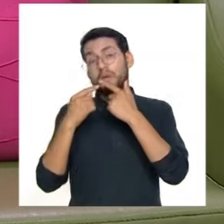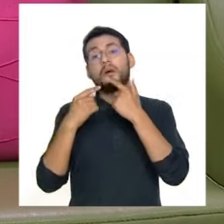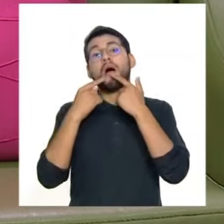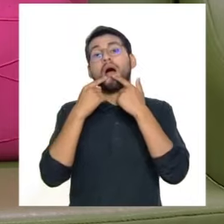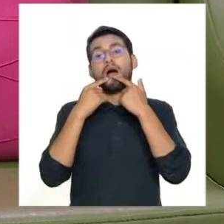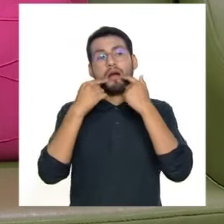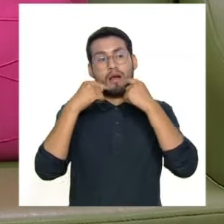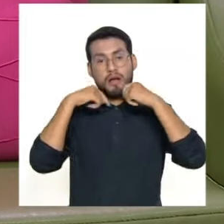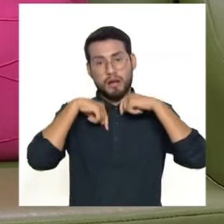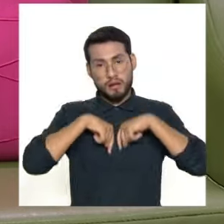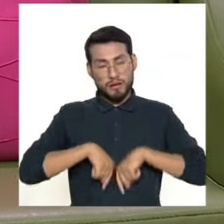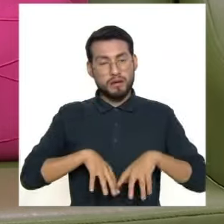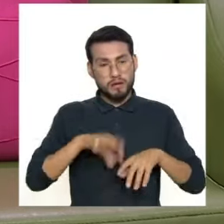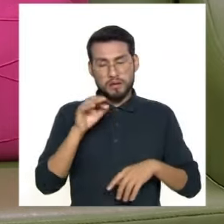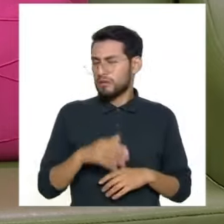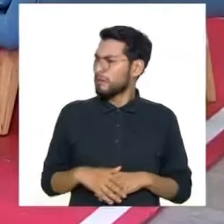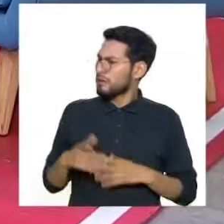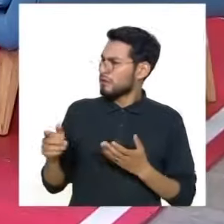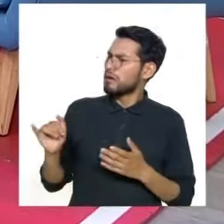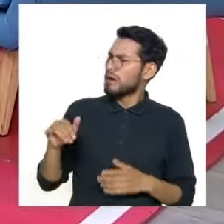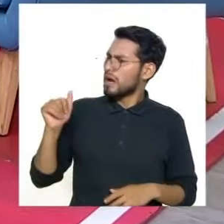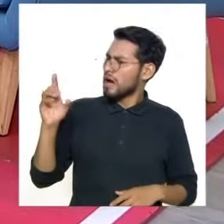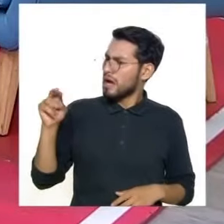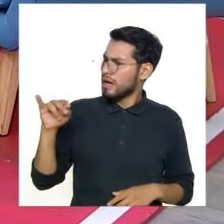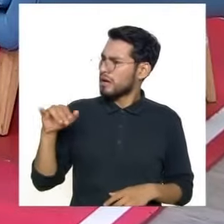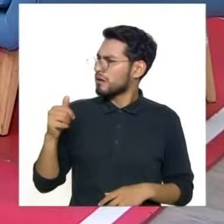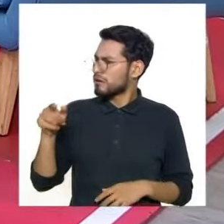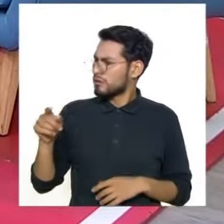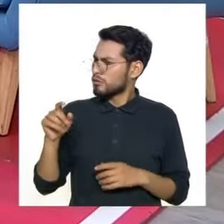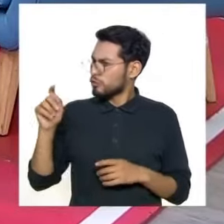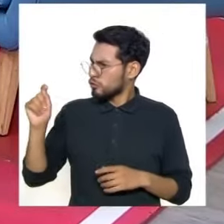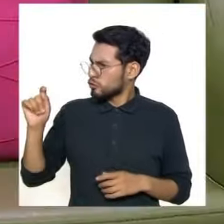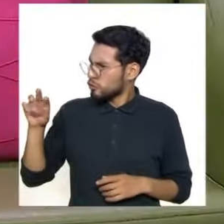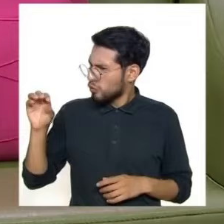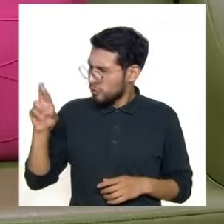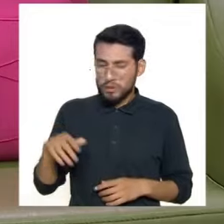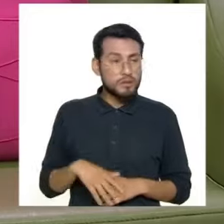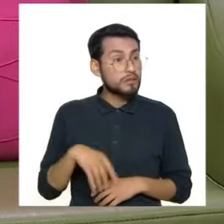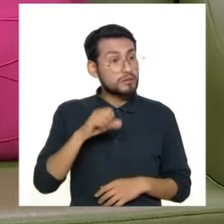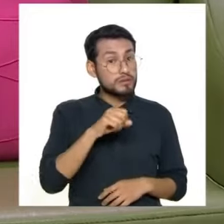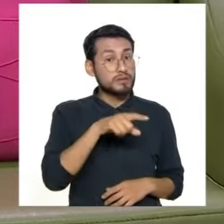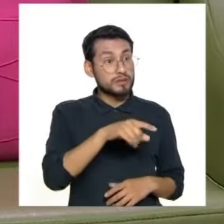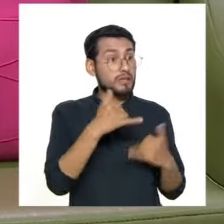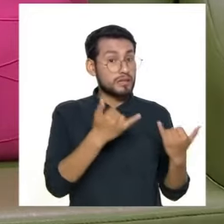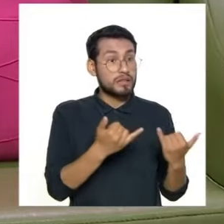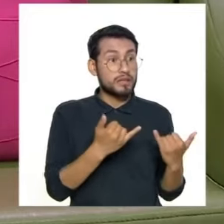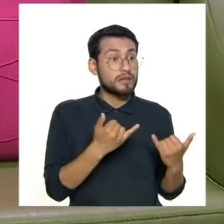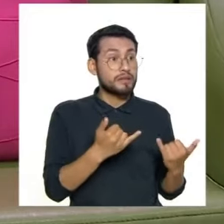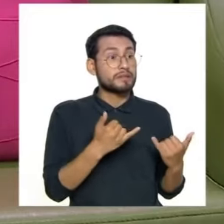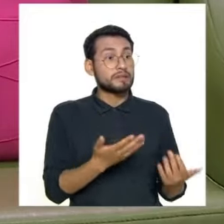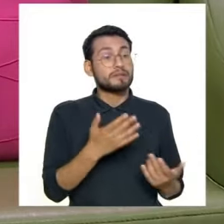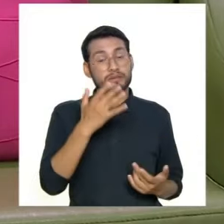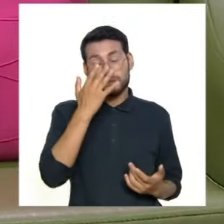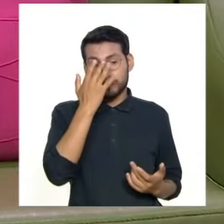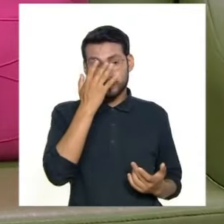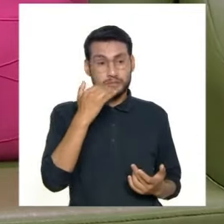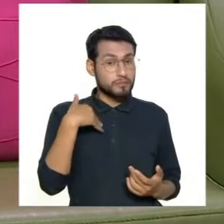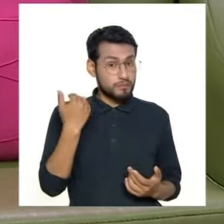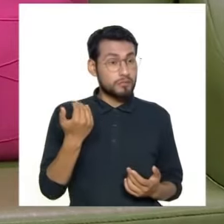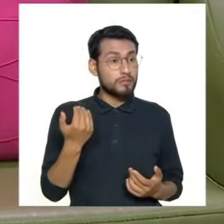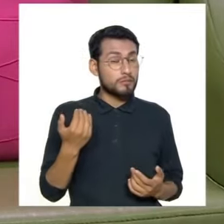boca y te detectaba sangre una prueba que estaban haciendo de un ADN del tumor Ah si eso le agregas claro ahora este puede puedes